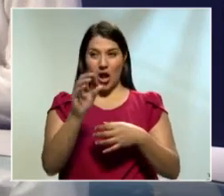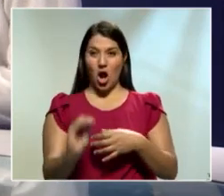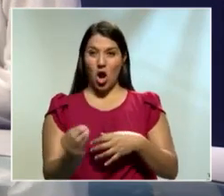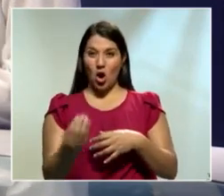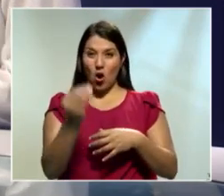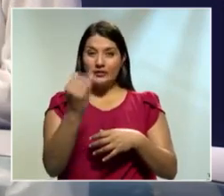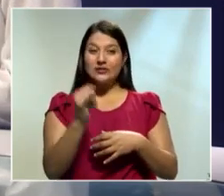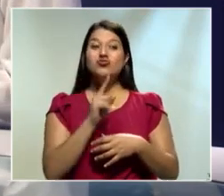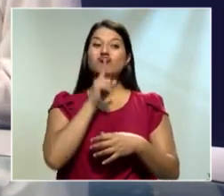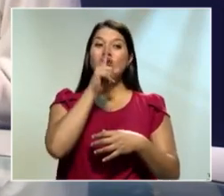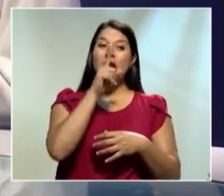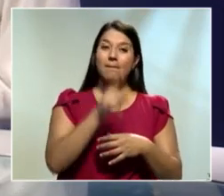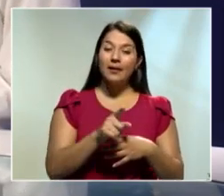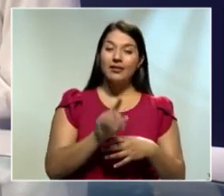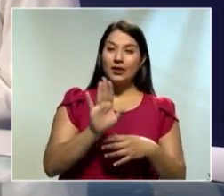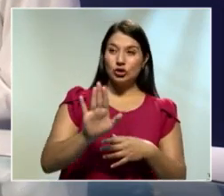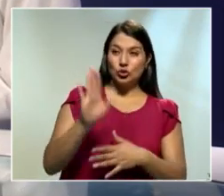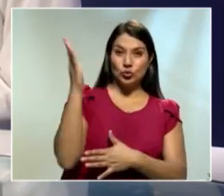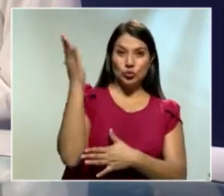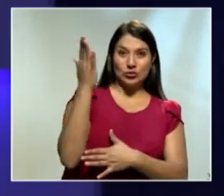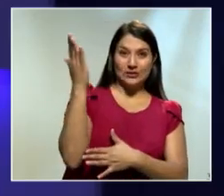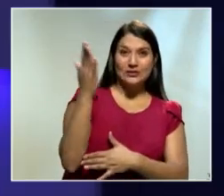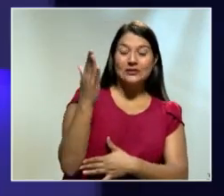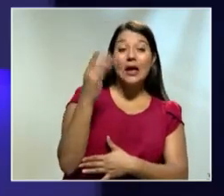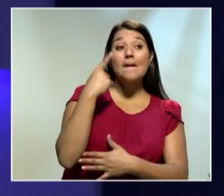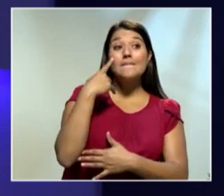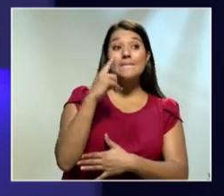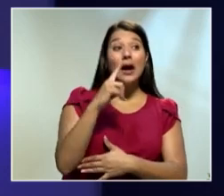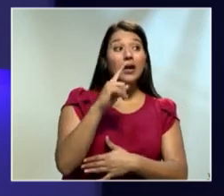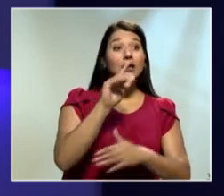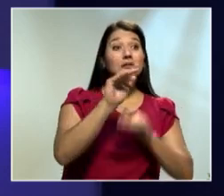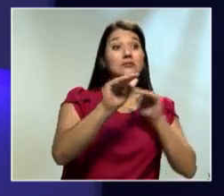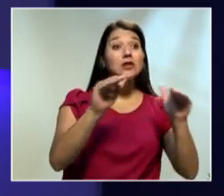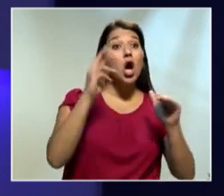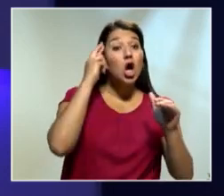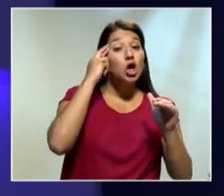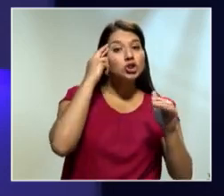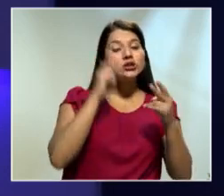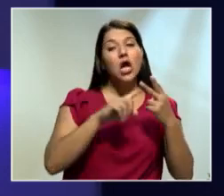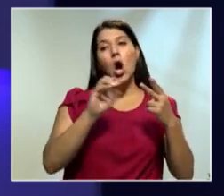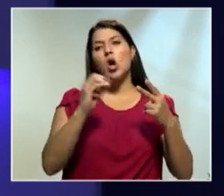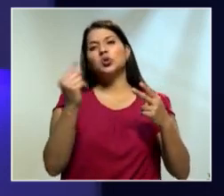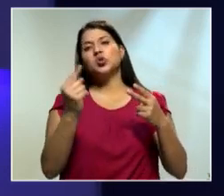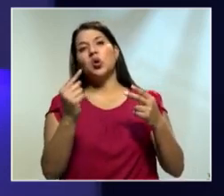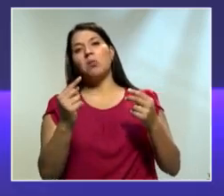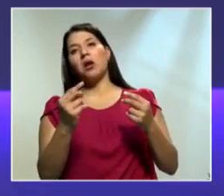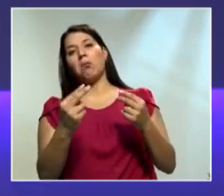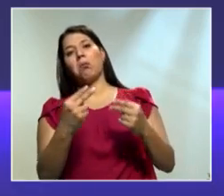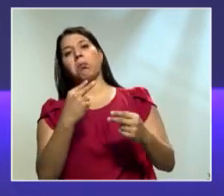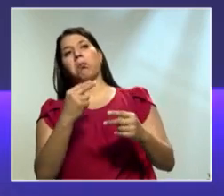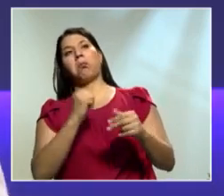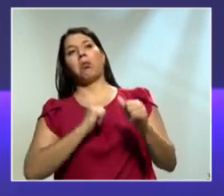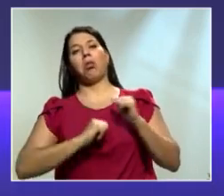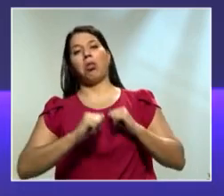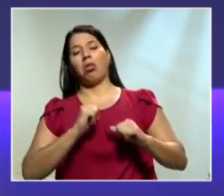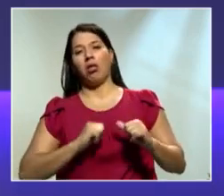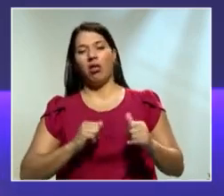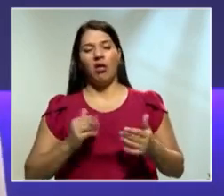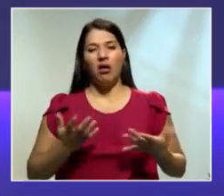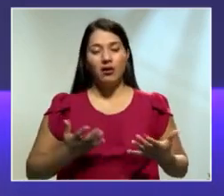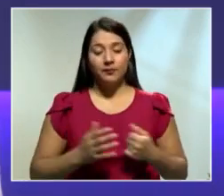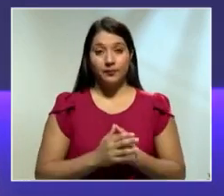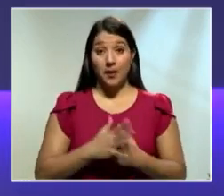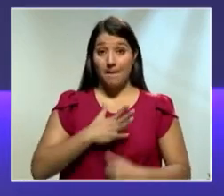de hacer conciencia sobre cómo frenar y cómo cambiar el modelo de producción. Sí, bueno, yo